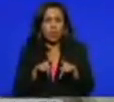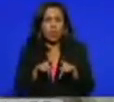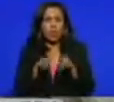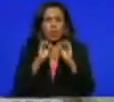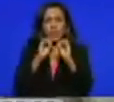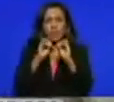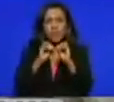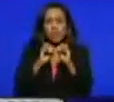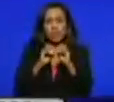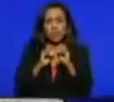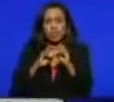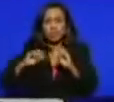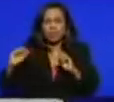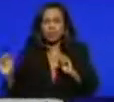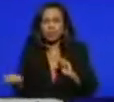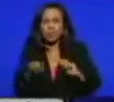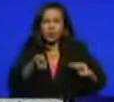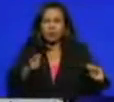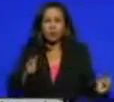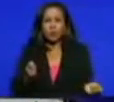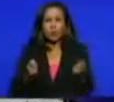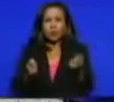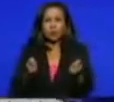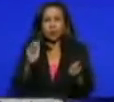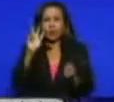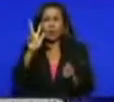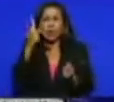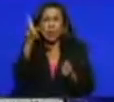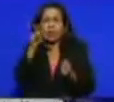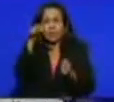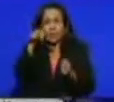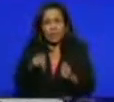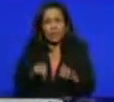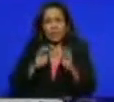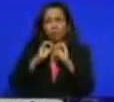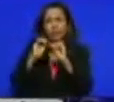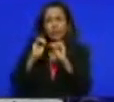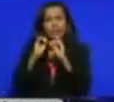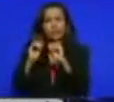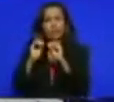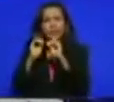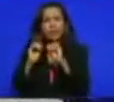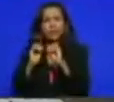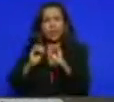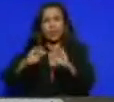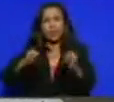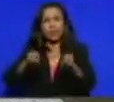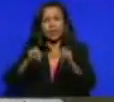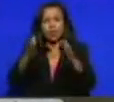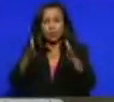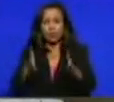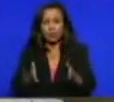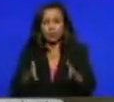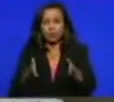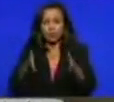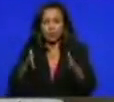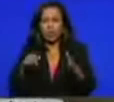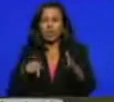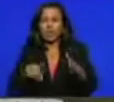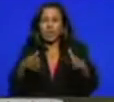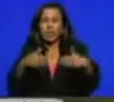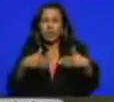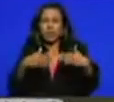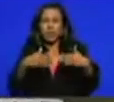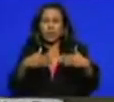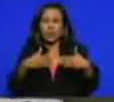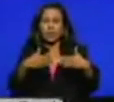queda aquí por 3 meses para enseñar, para capacitar a los, digamos, ¿no? O sea, jugadores nacionales y